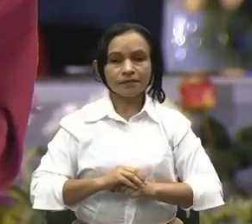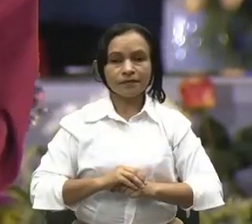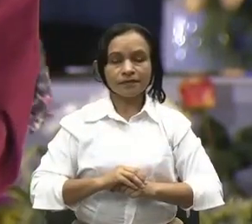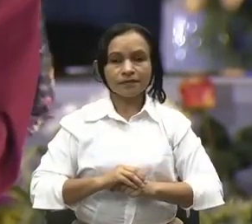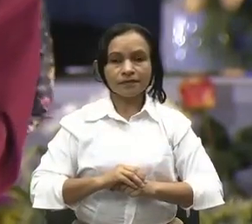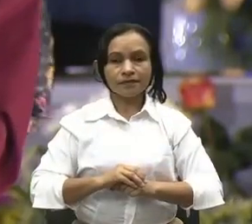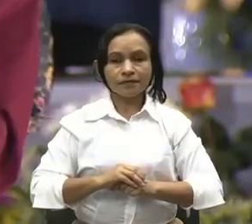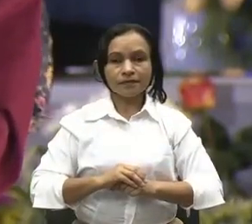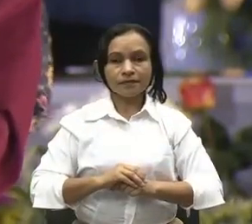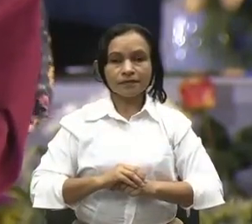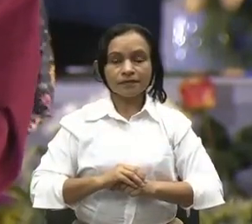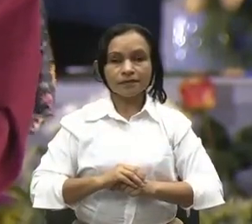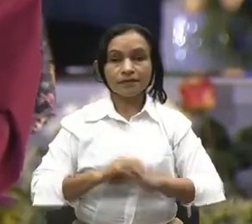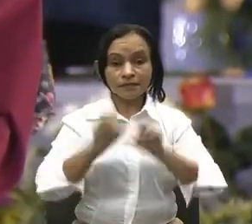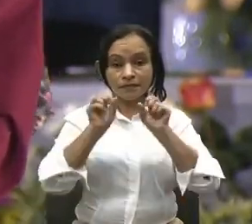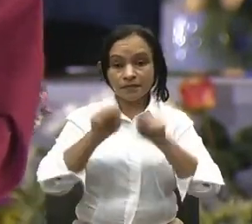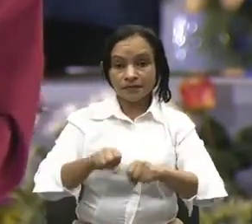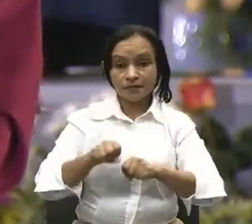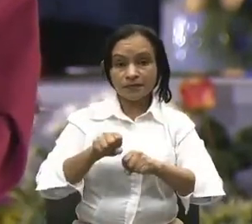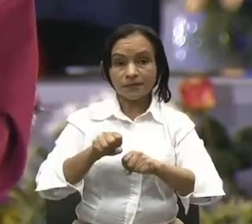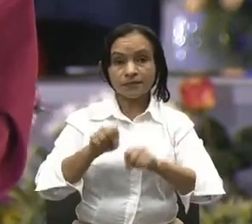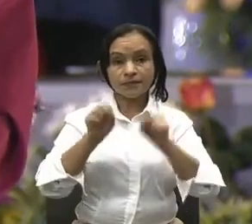de poder reunirnos y poder